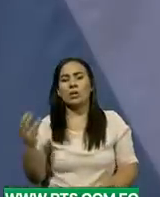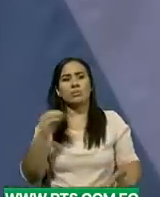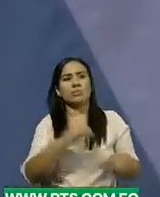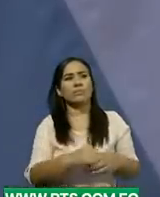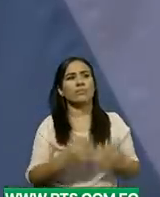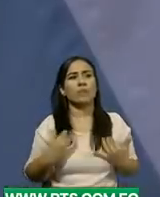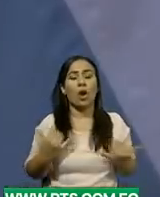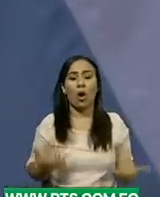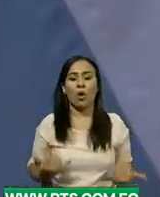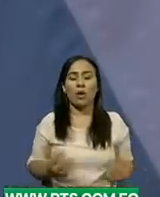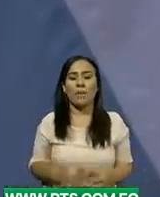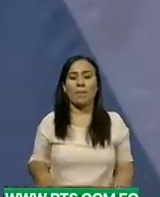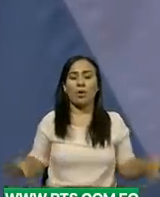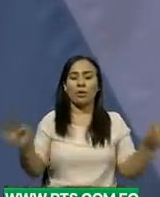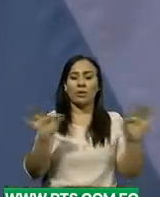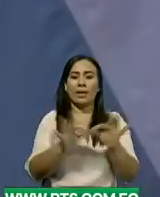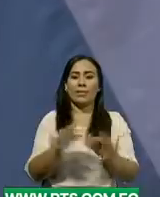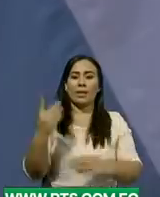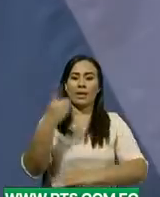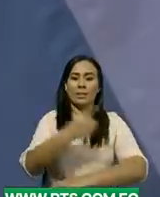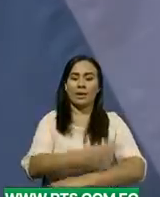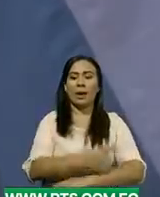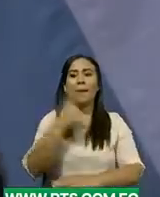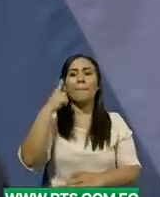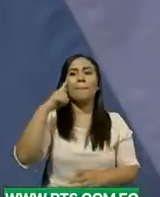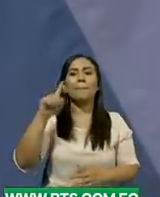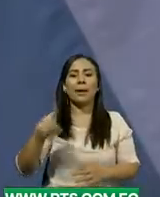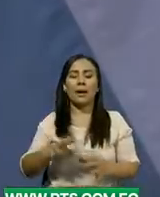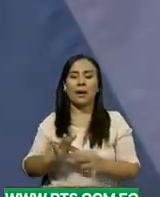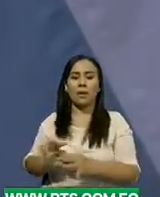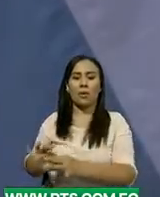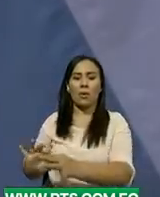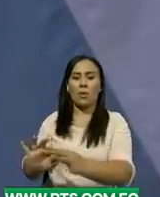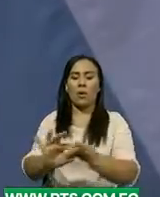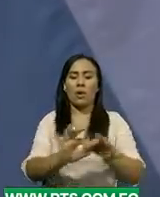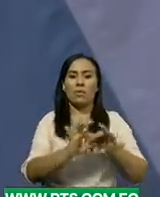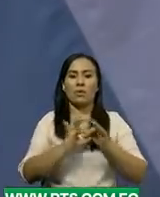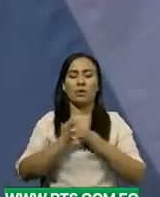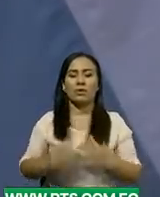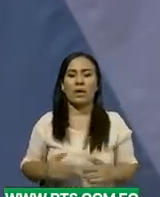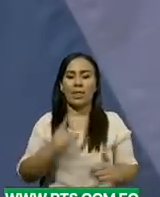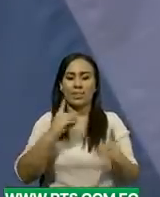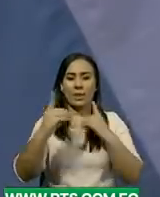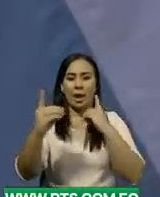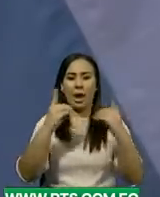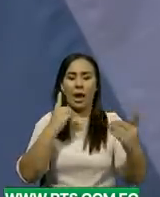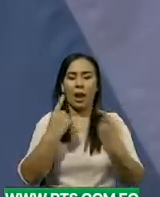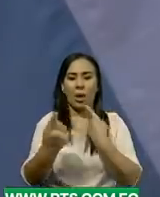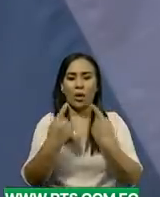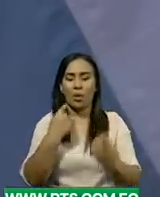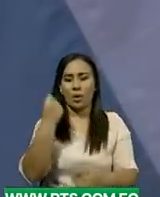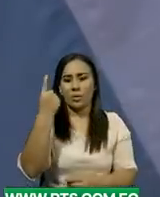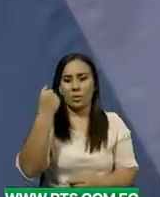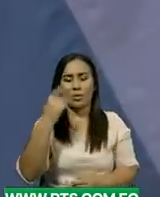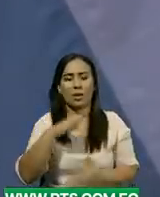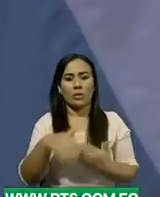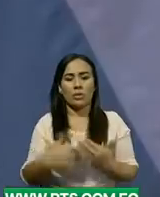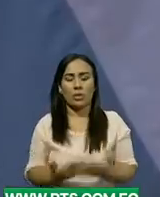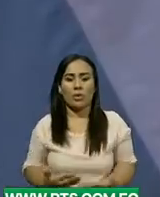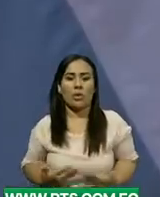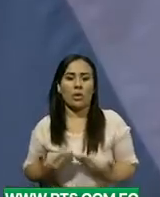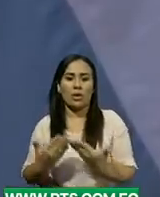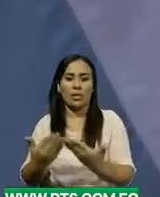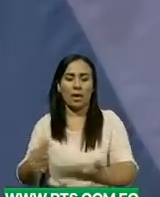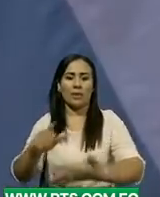Hoy ha sido un buen día para la colaboración, el diálogo, el entendimiento y la integración